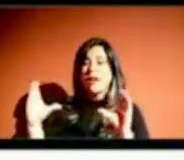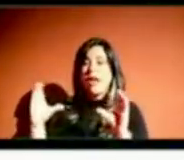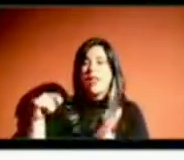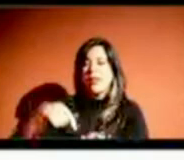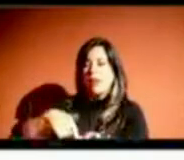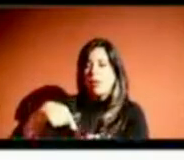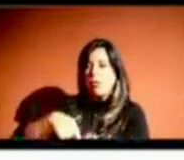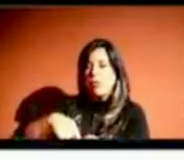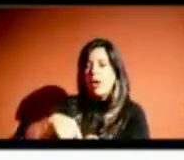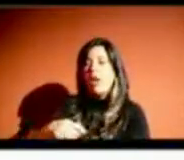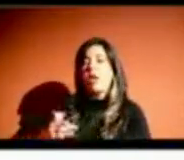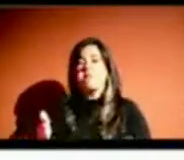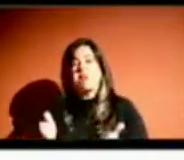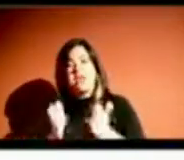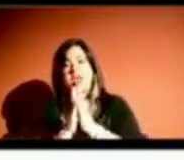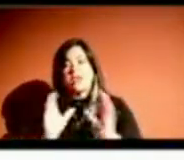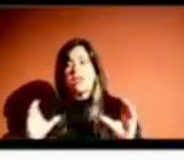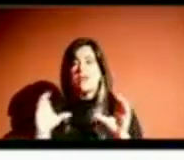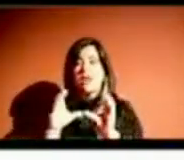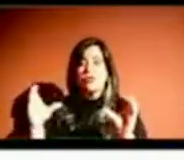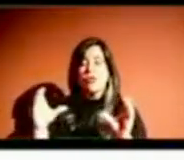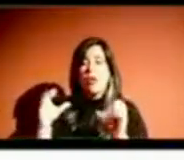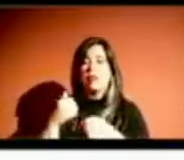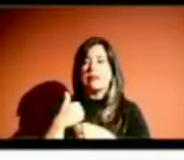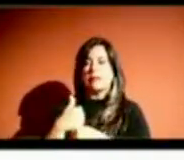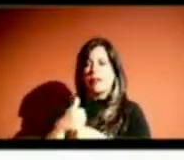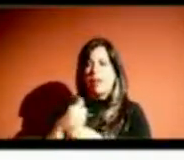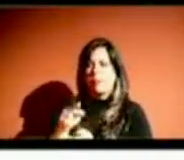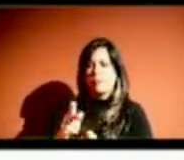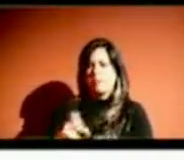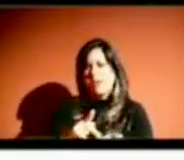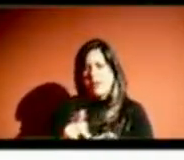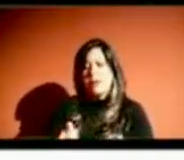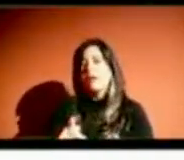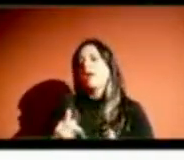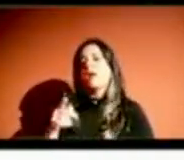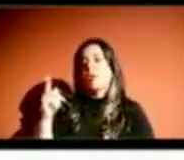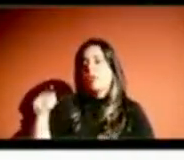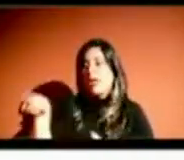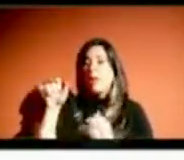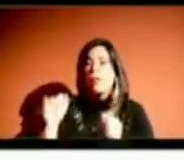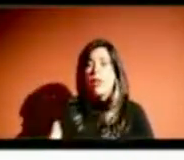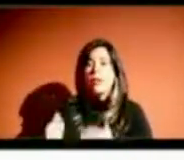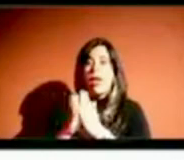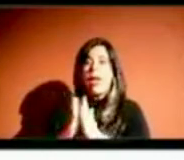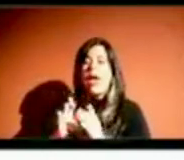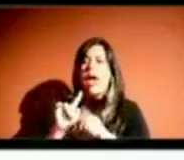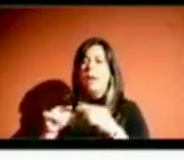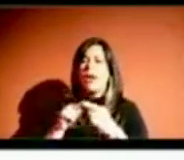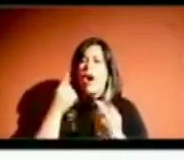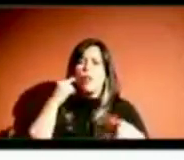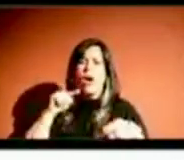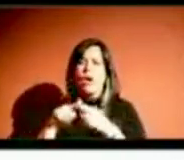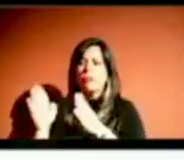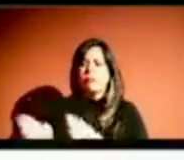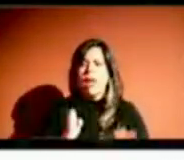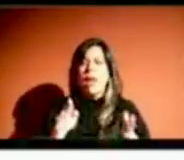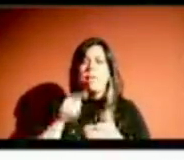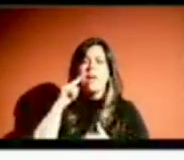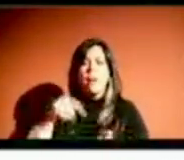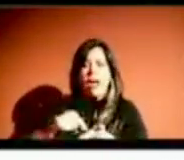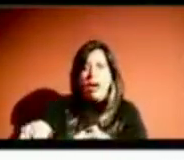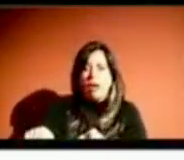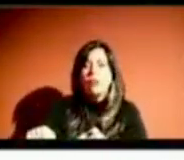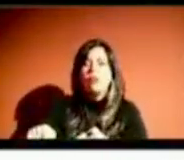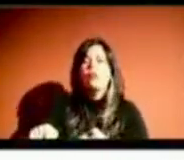certificación de deuda, solicitar una certificación de erradicación. Usted va a poder solicitar un plan de pago. Y el enlace que